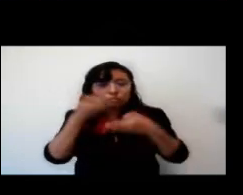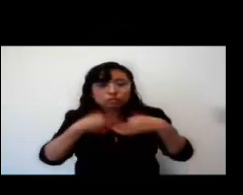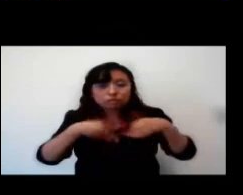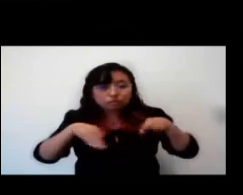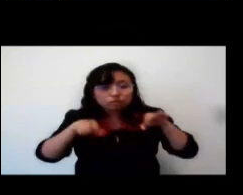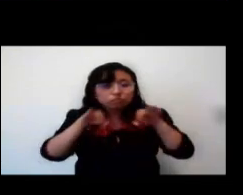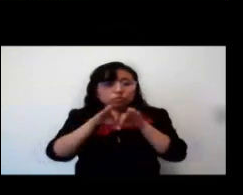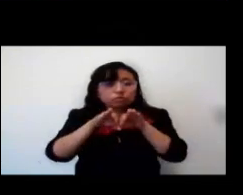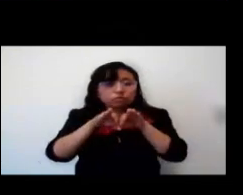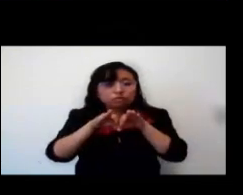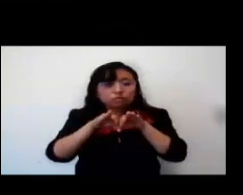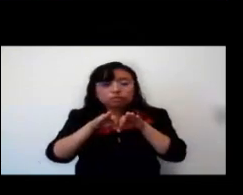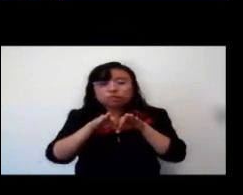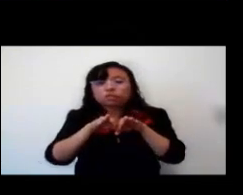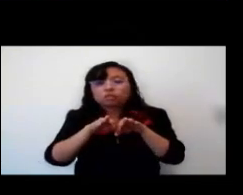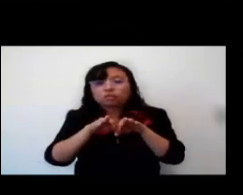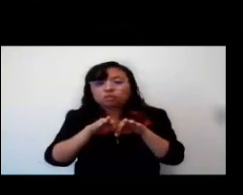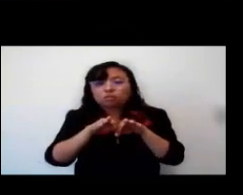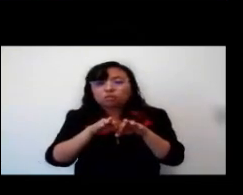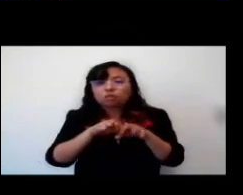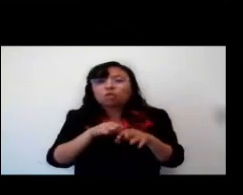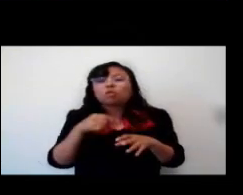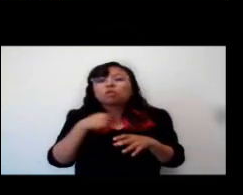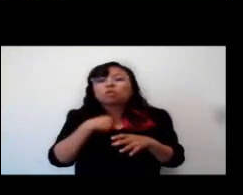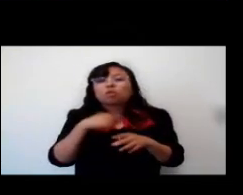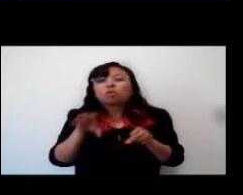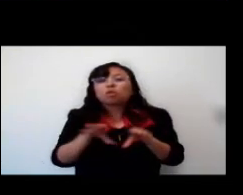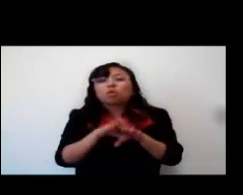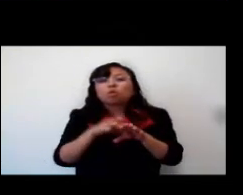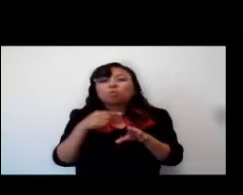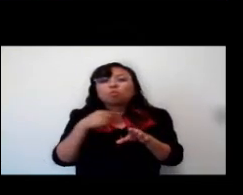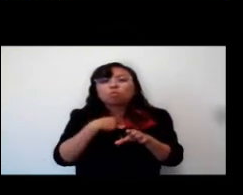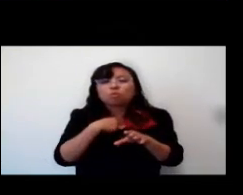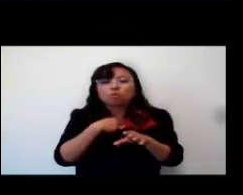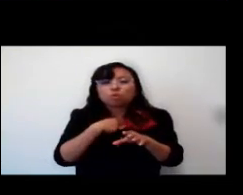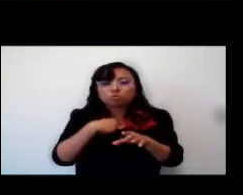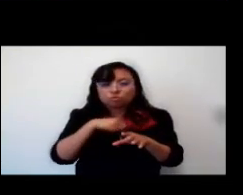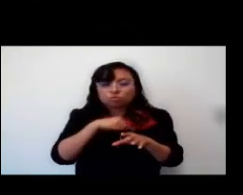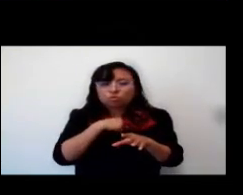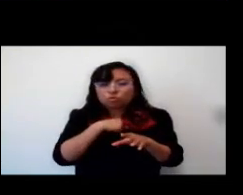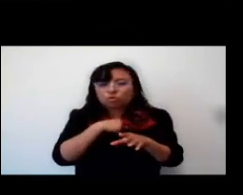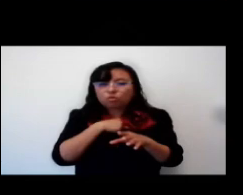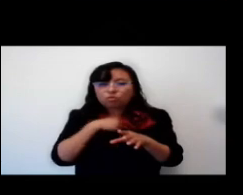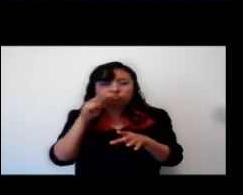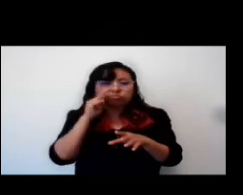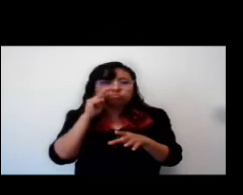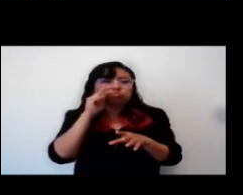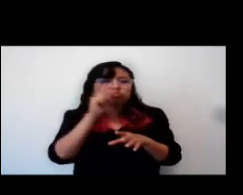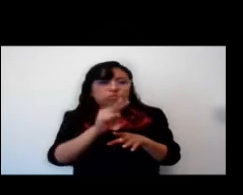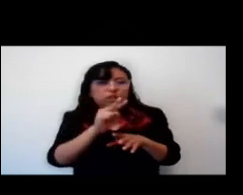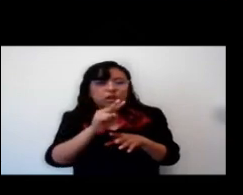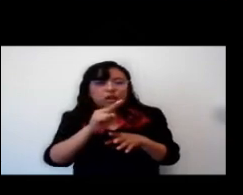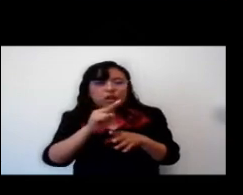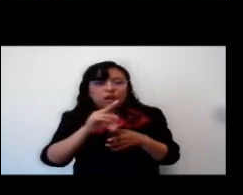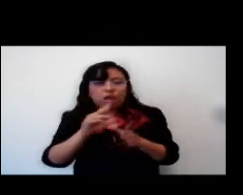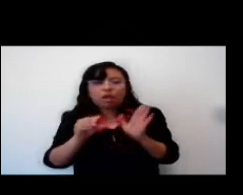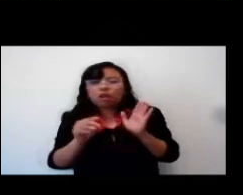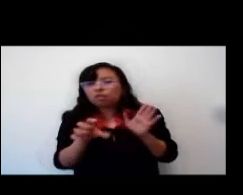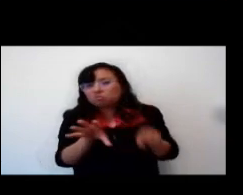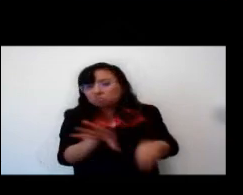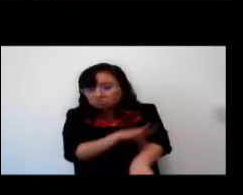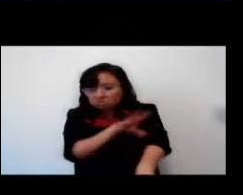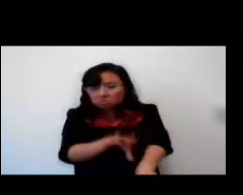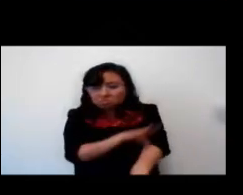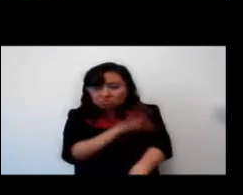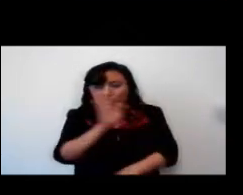el mecanismo de convertir una vibración mecánico a una estimulación eléctrica para poder